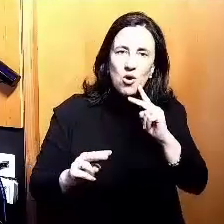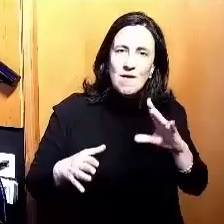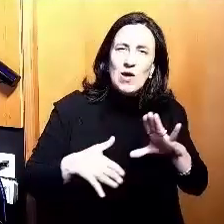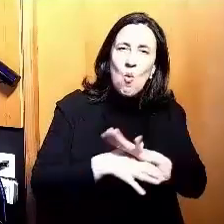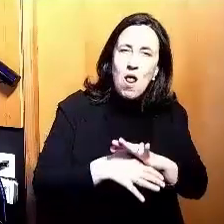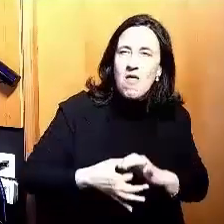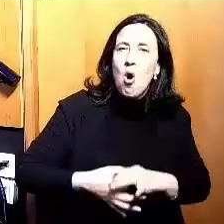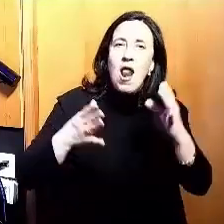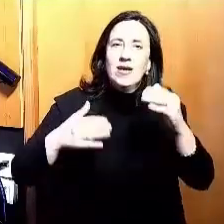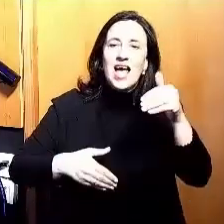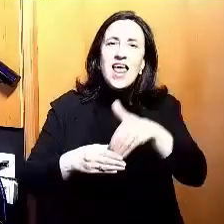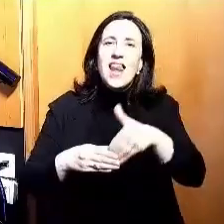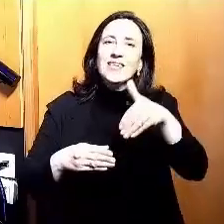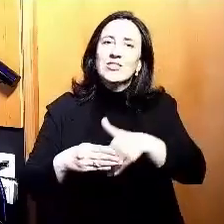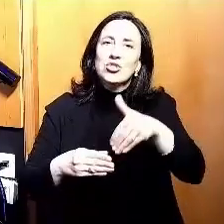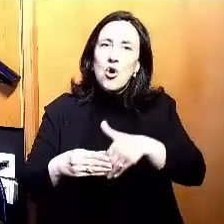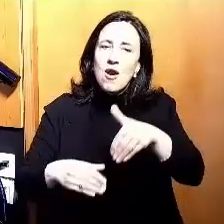democracia, elecciones